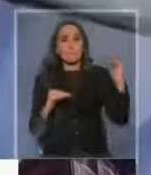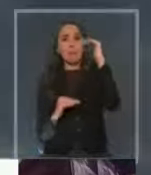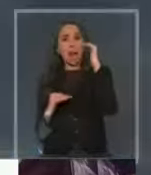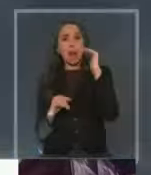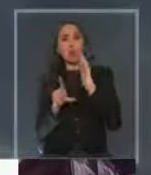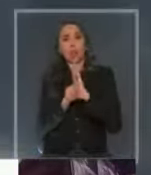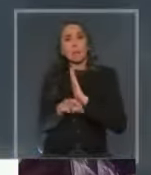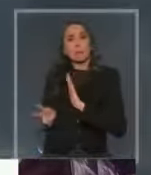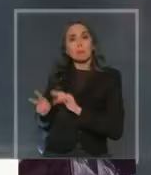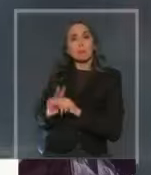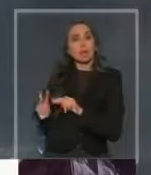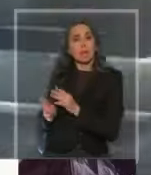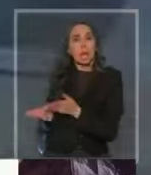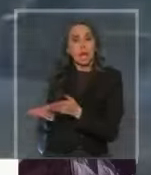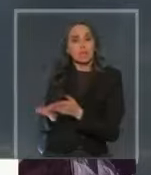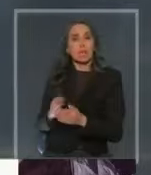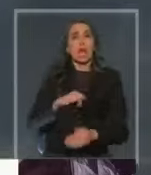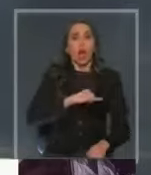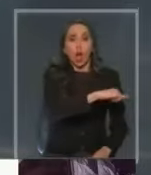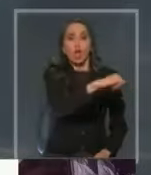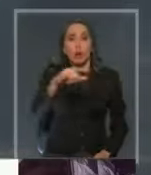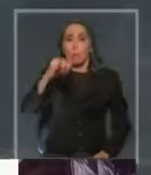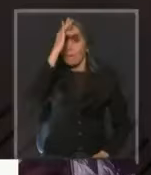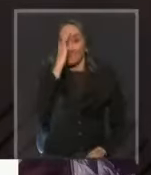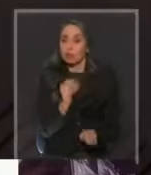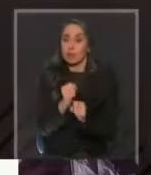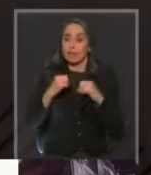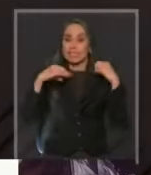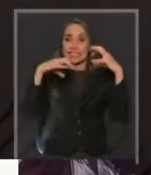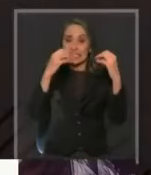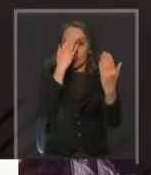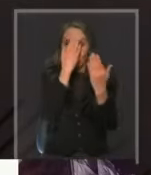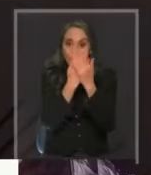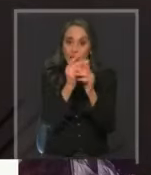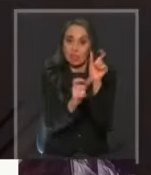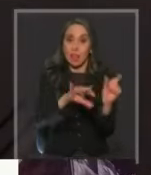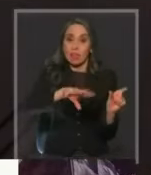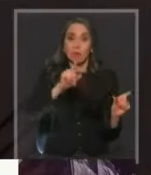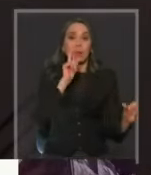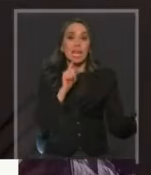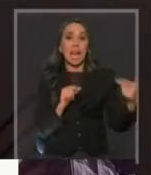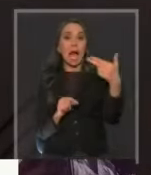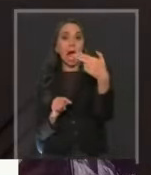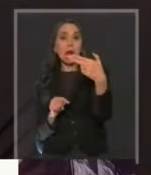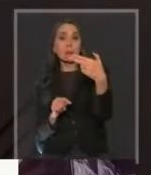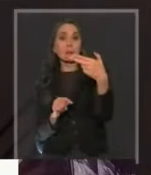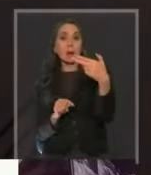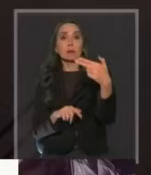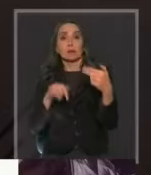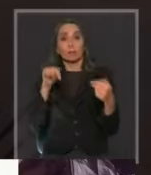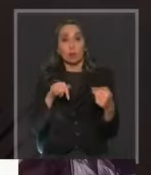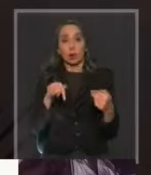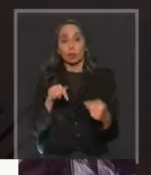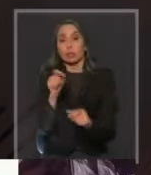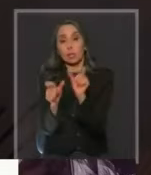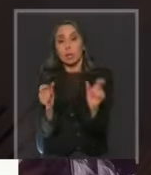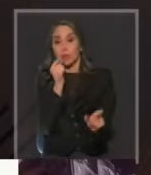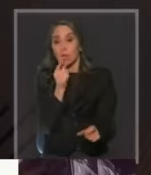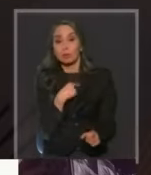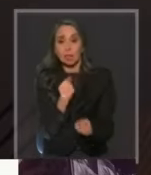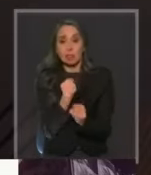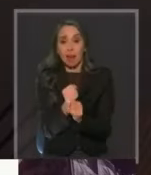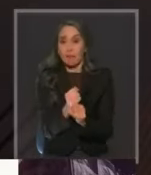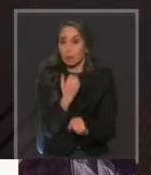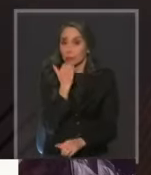realizar. Es común para los funcionarios de La Cisterna enfrentarse a delincuentes armados. Hoy denuncian precarias